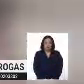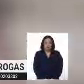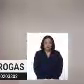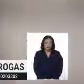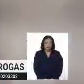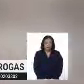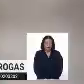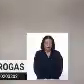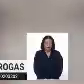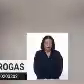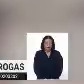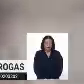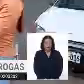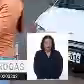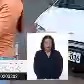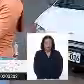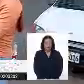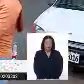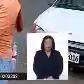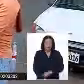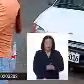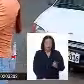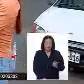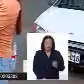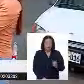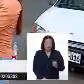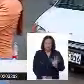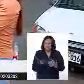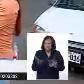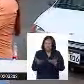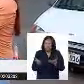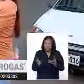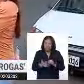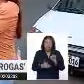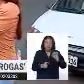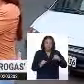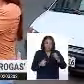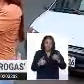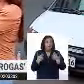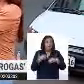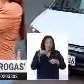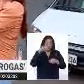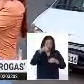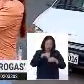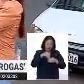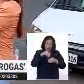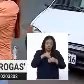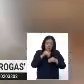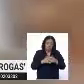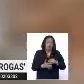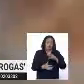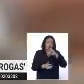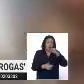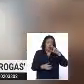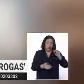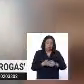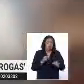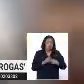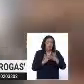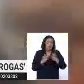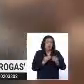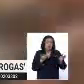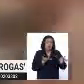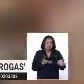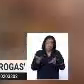chocolate lo que sería Éxtasis o sea tenía chocolate almendra y lo hemos remitido casualmente